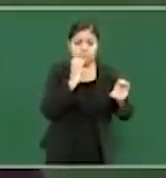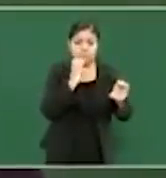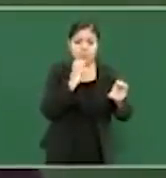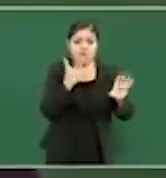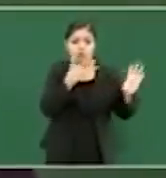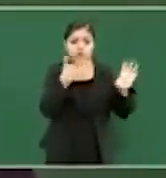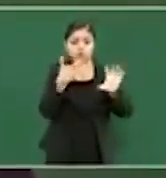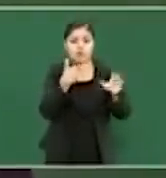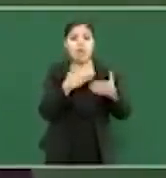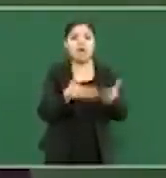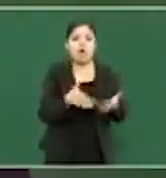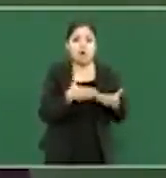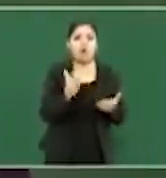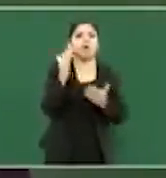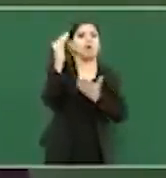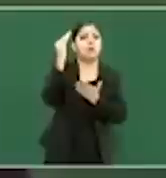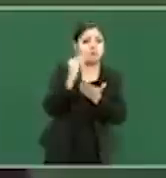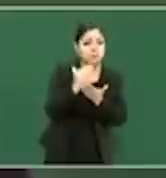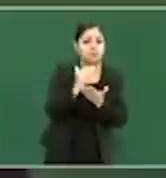40.